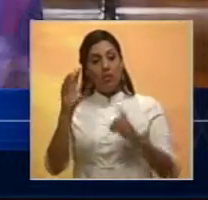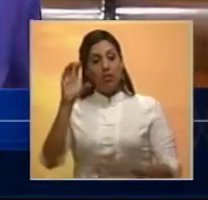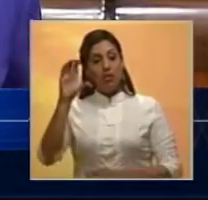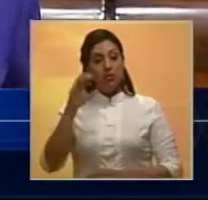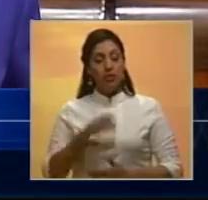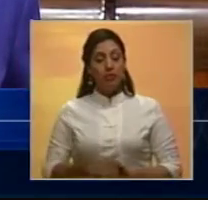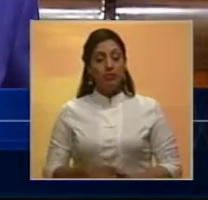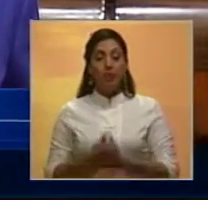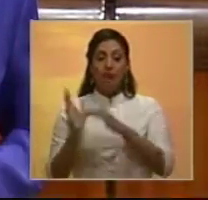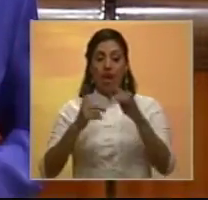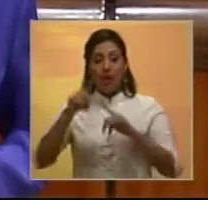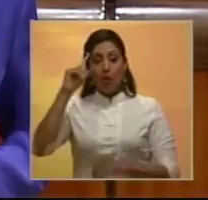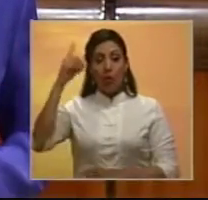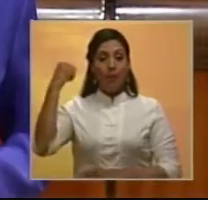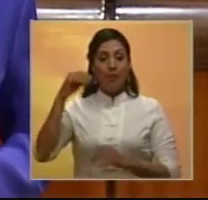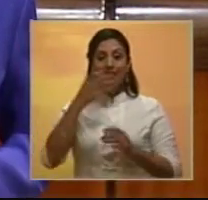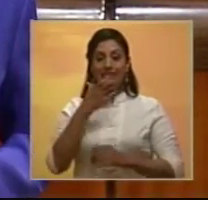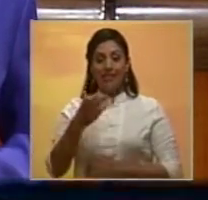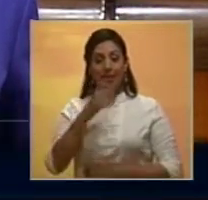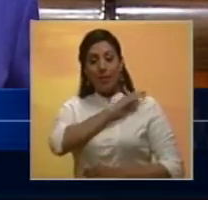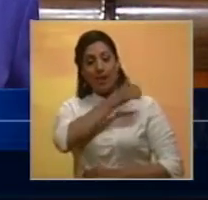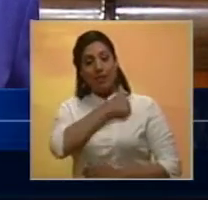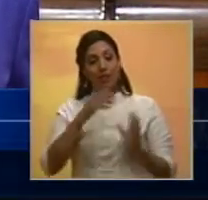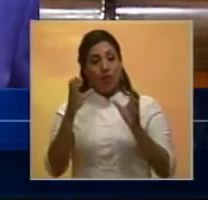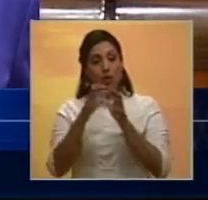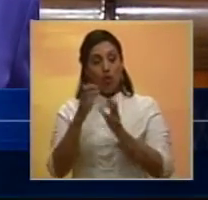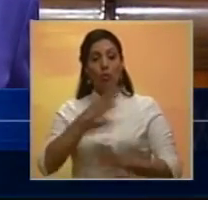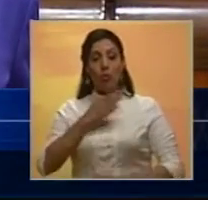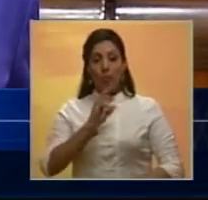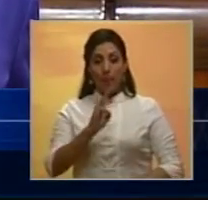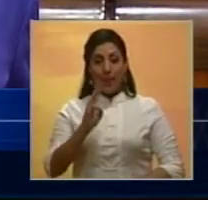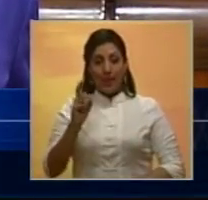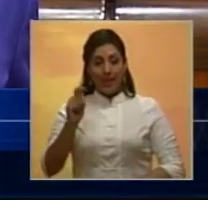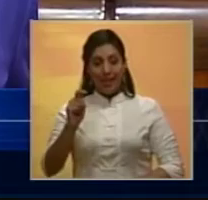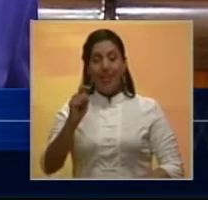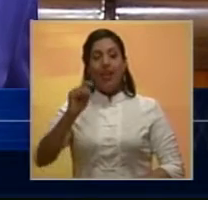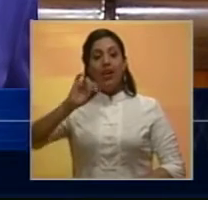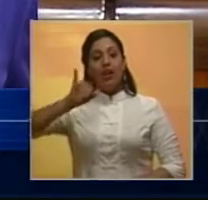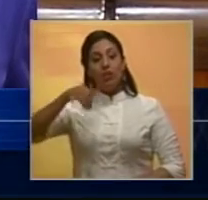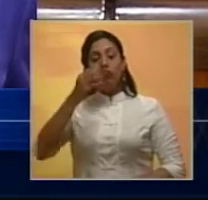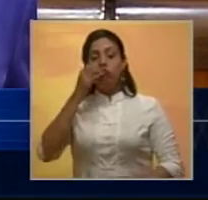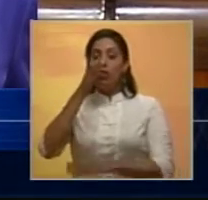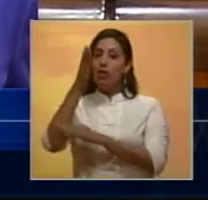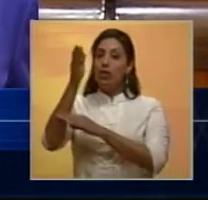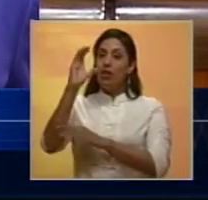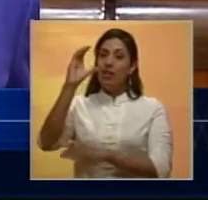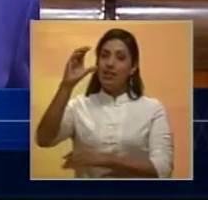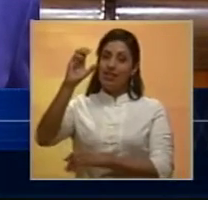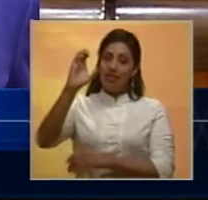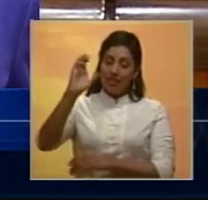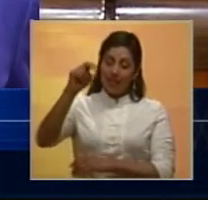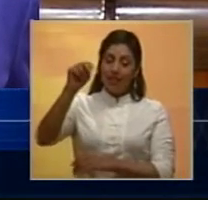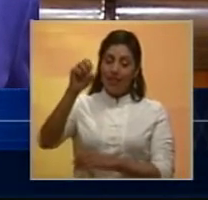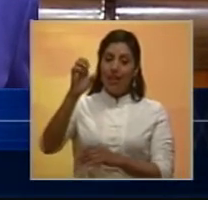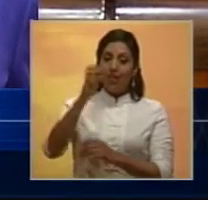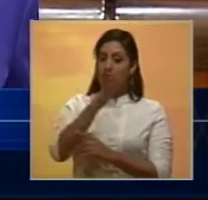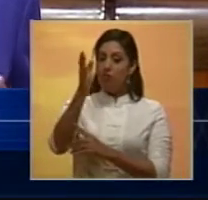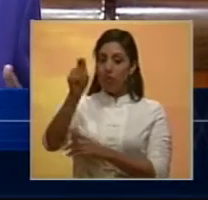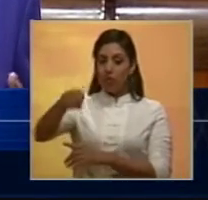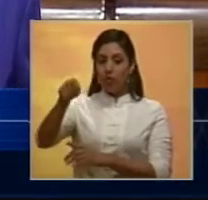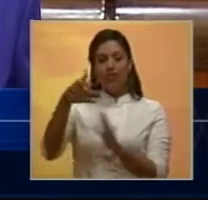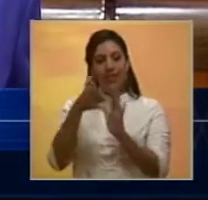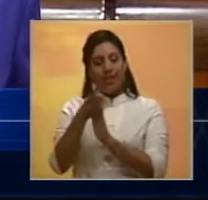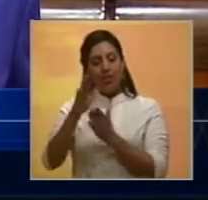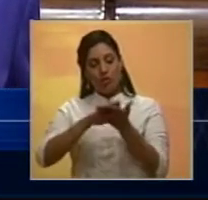país. Recordemos que el pasado 2 de diciembre el jefe de la bancada del Gran Polo Patriótico, Héctor Rodríguez, solicitó a la Sala Constitucional del Tribunal Supremo de Justicia